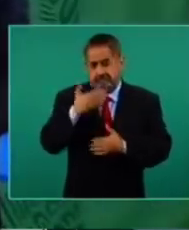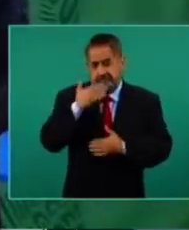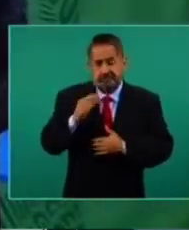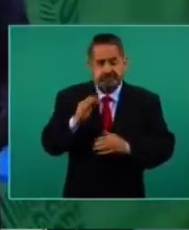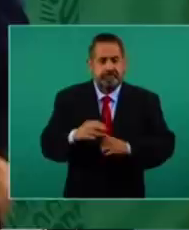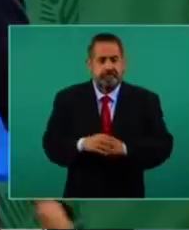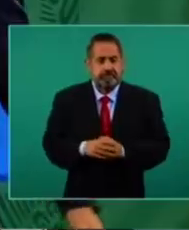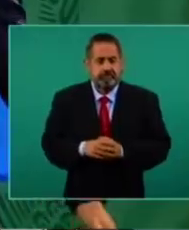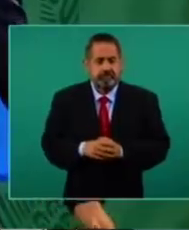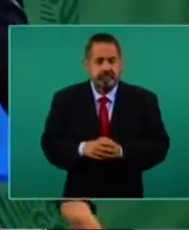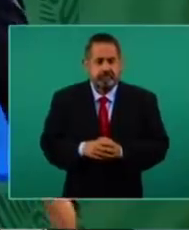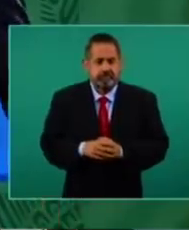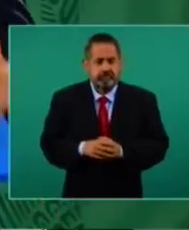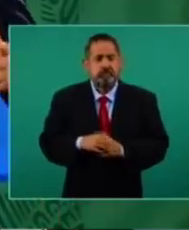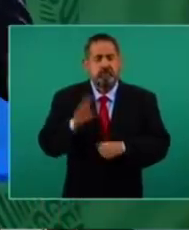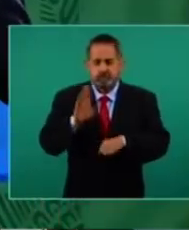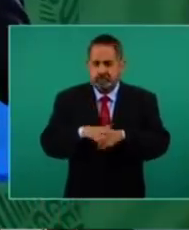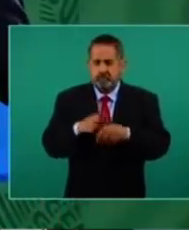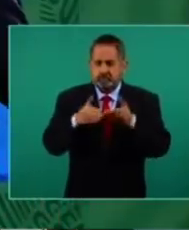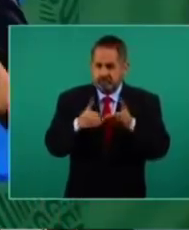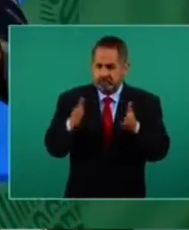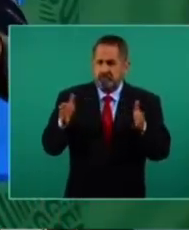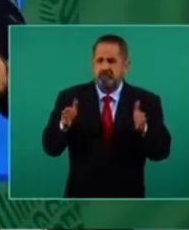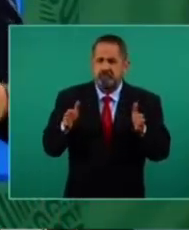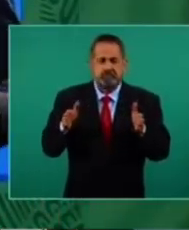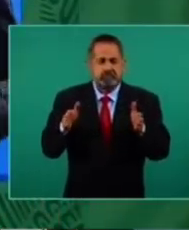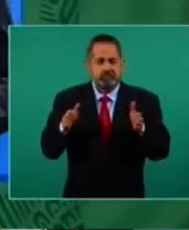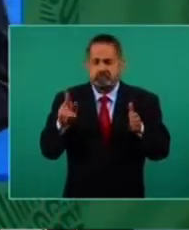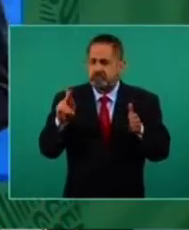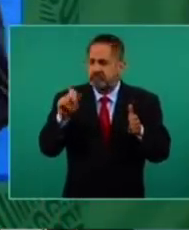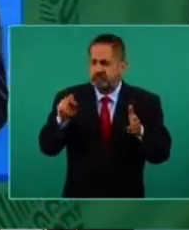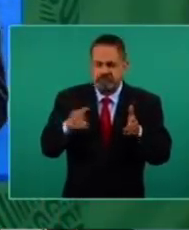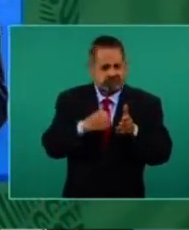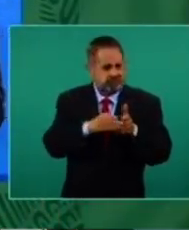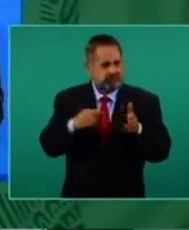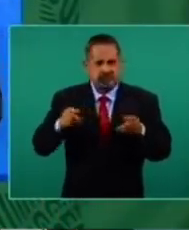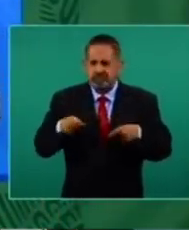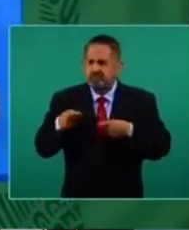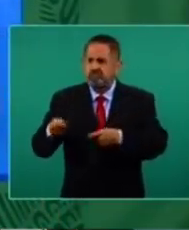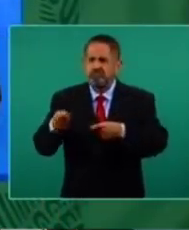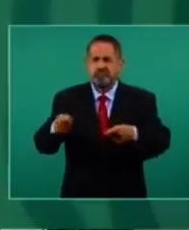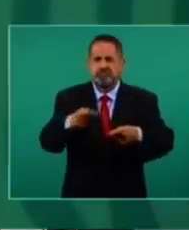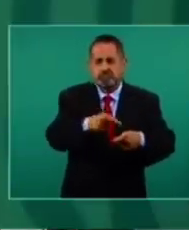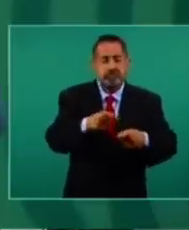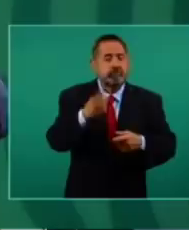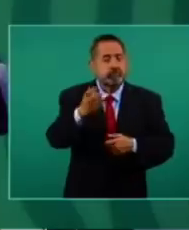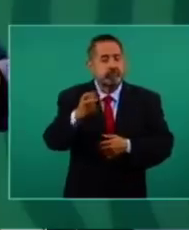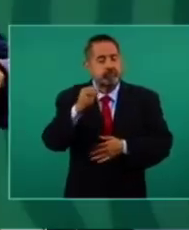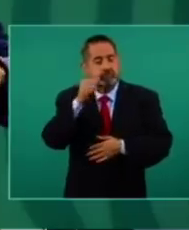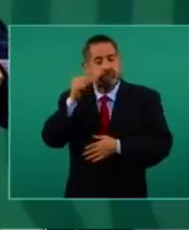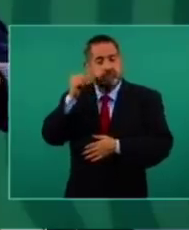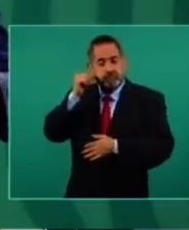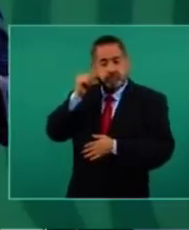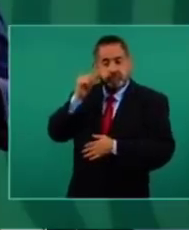Ya se amplió todo el plan de vacunación, por eso ayer